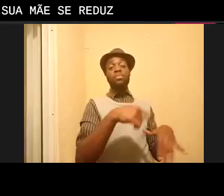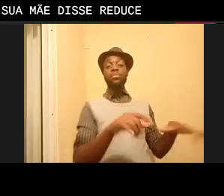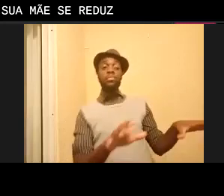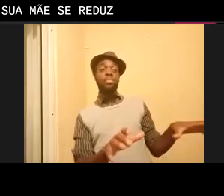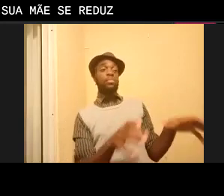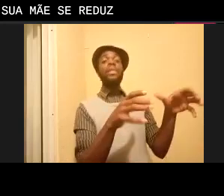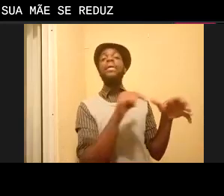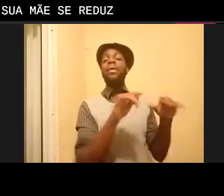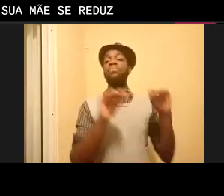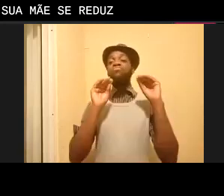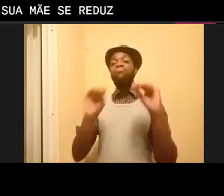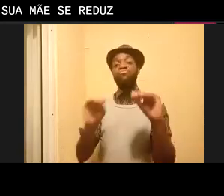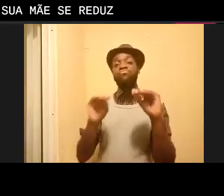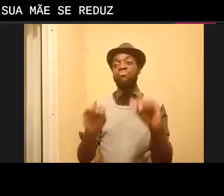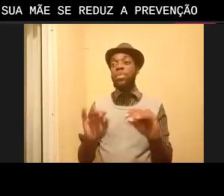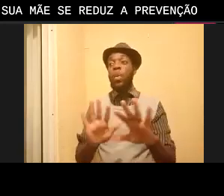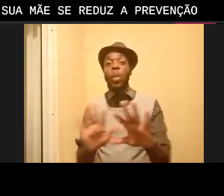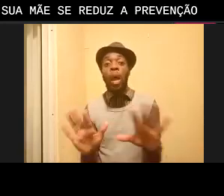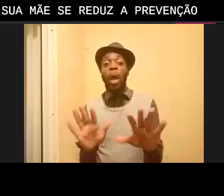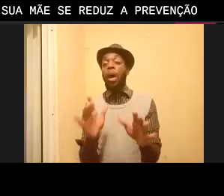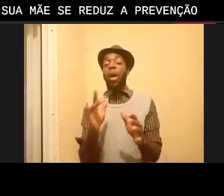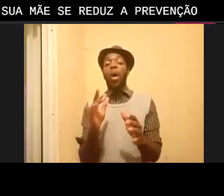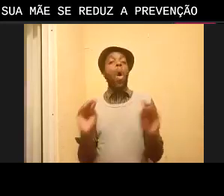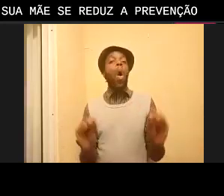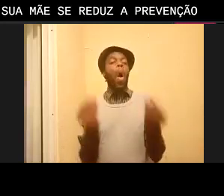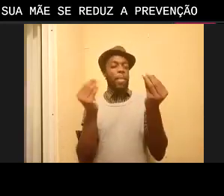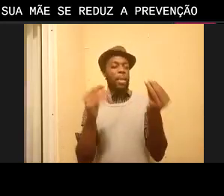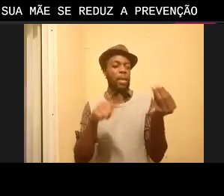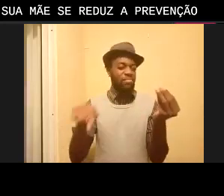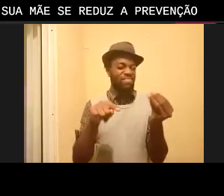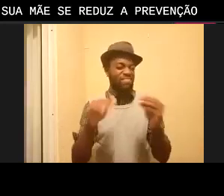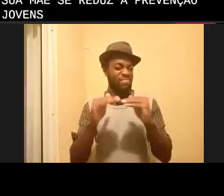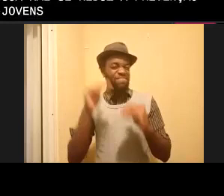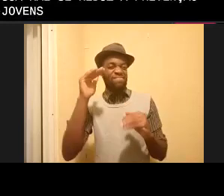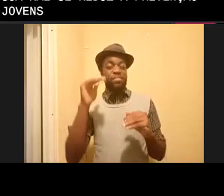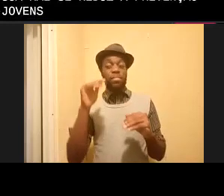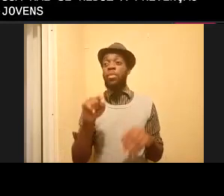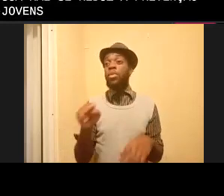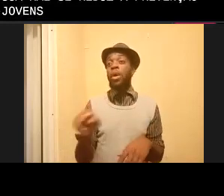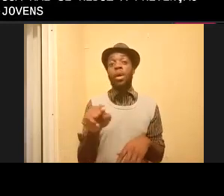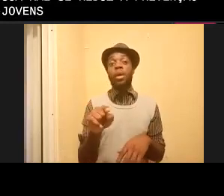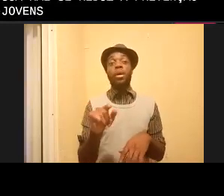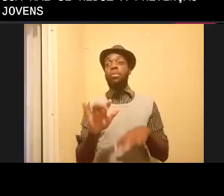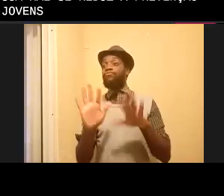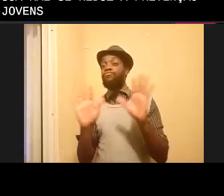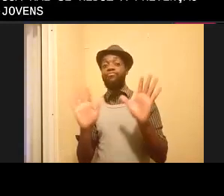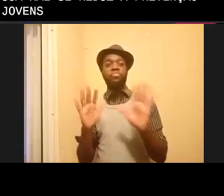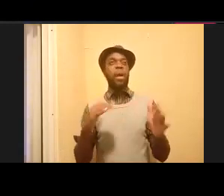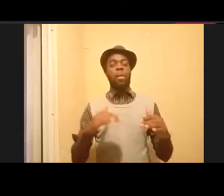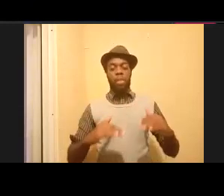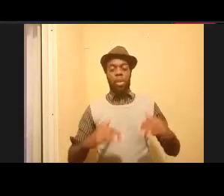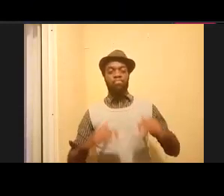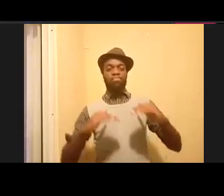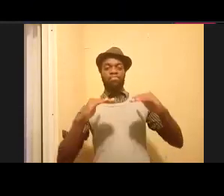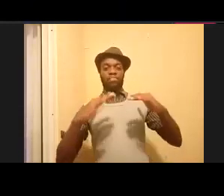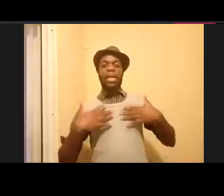prevenir en los jóvenes principalmente de tercer ciclo, o sea, de séptimo, octavo y noveno grado,